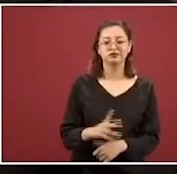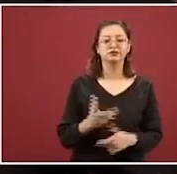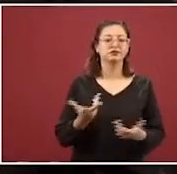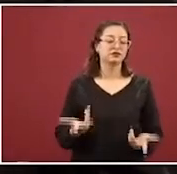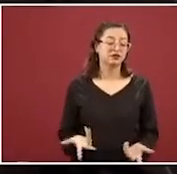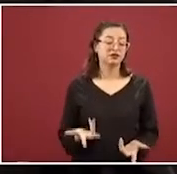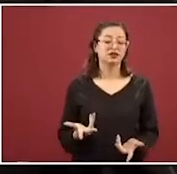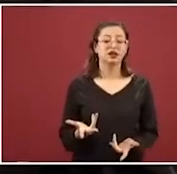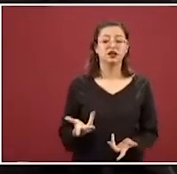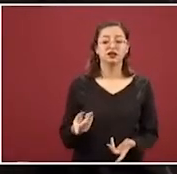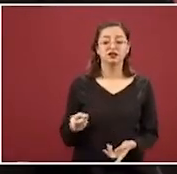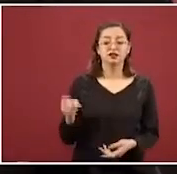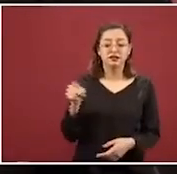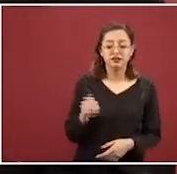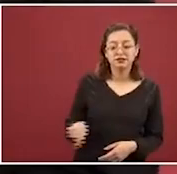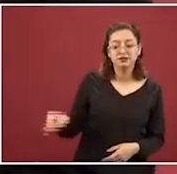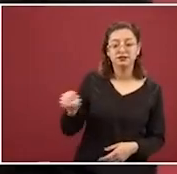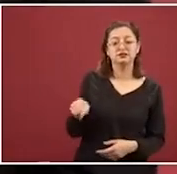son